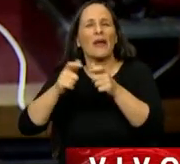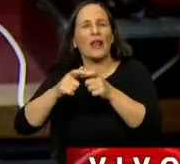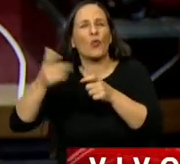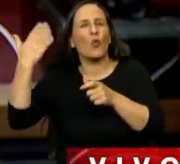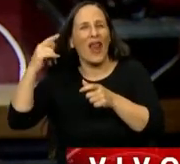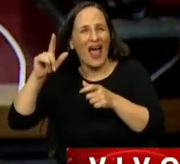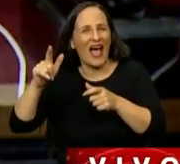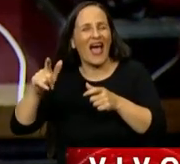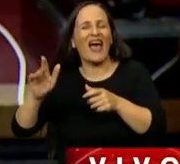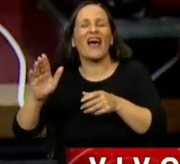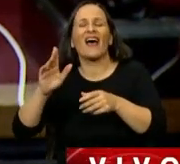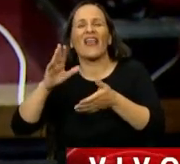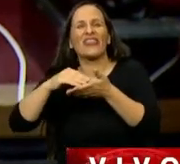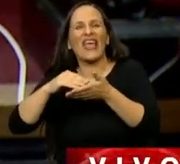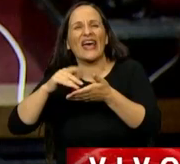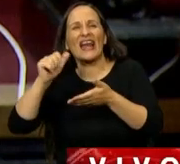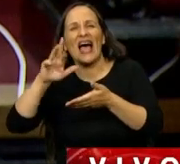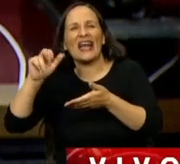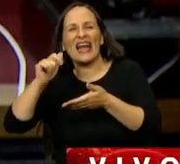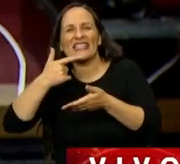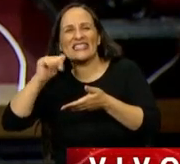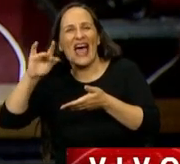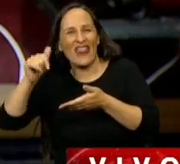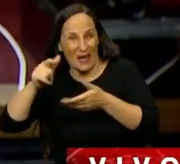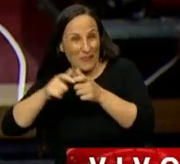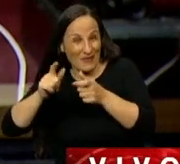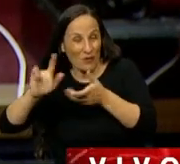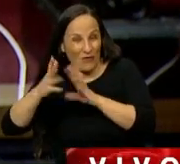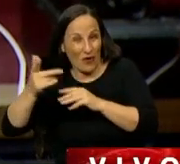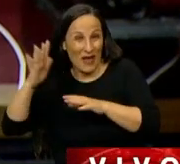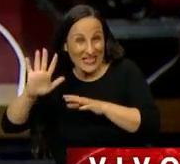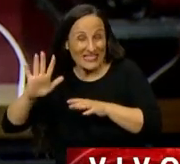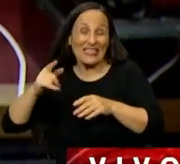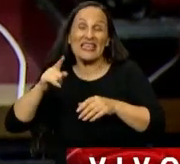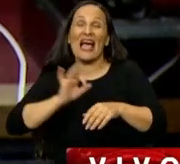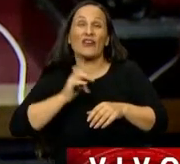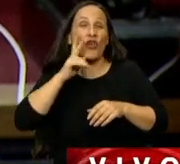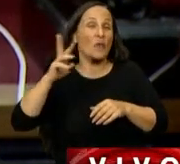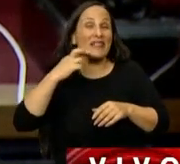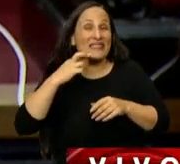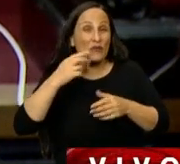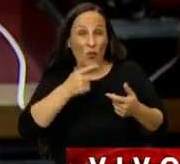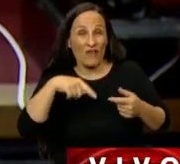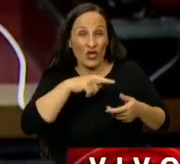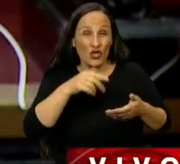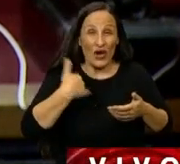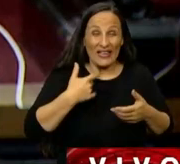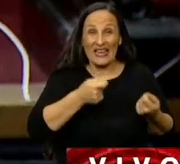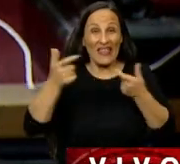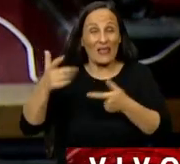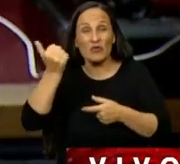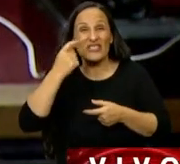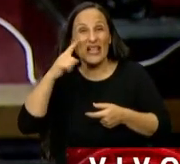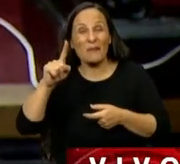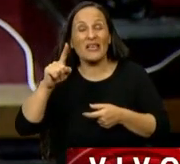Bauer. Devuélvanos la tierra arrasada. La tierra arrasada que recibieron en 2019 tenía 60 mil